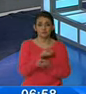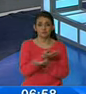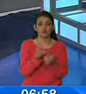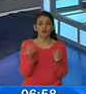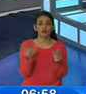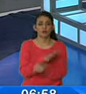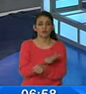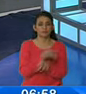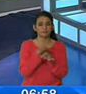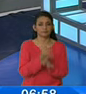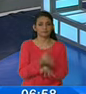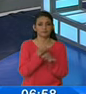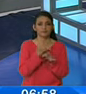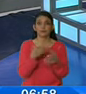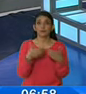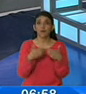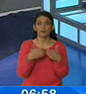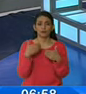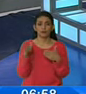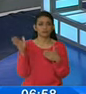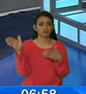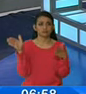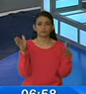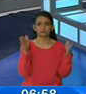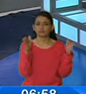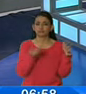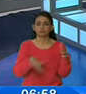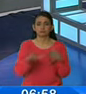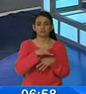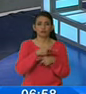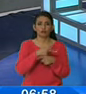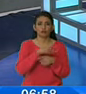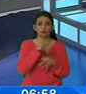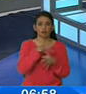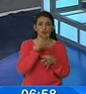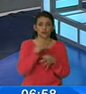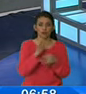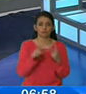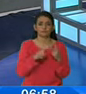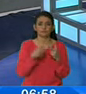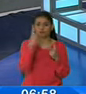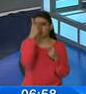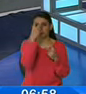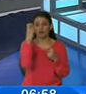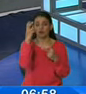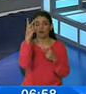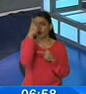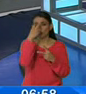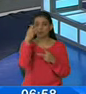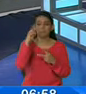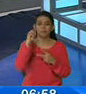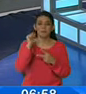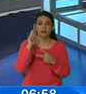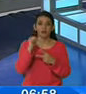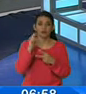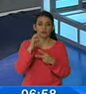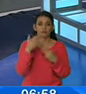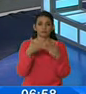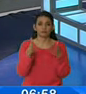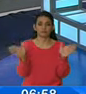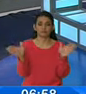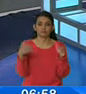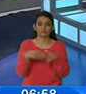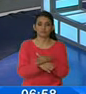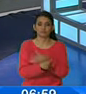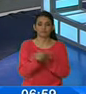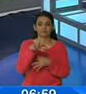de primera mano. Nuestros equipos ya se están movilizando hacia el CNE y hacia el Hotel Marriott, donde también abrirán las puertas para este tema